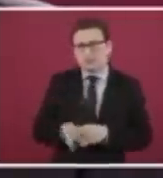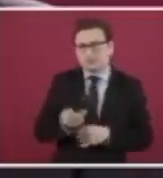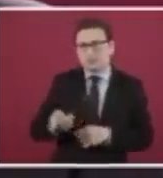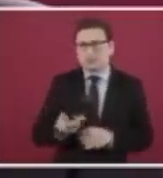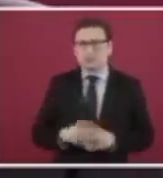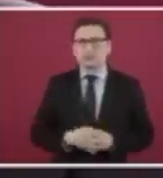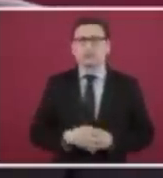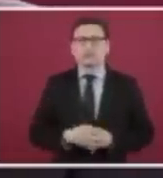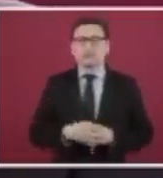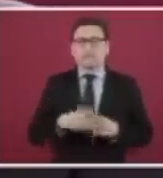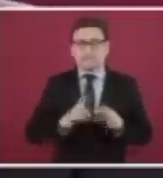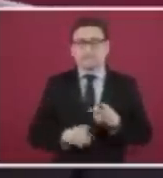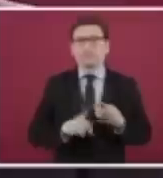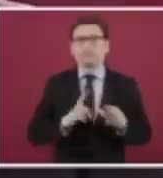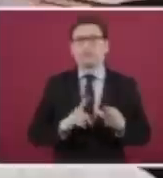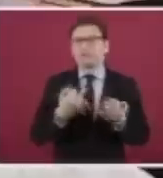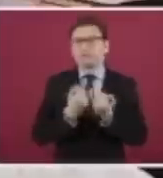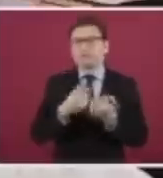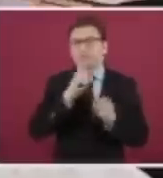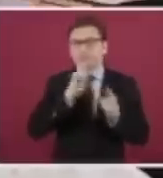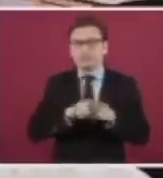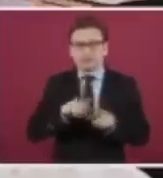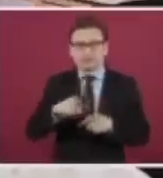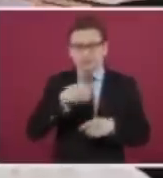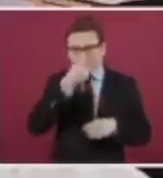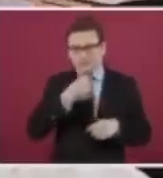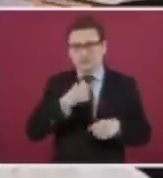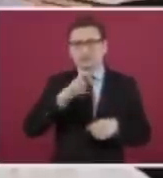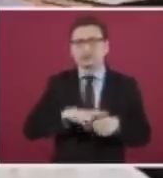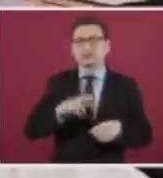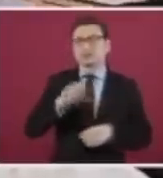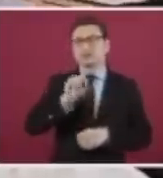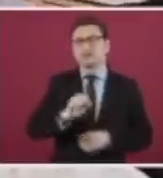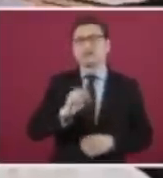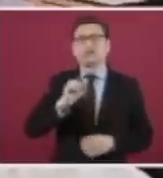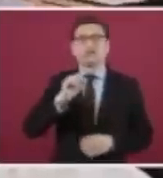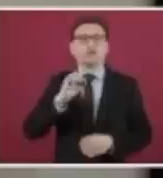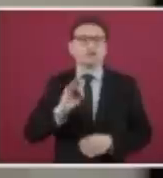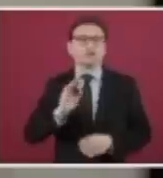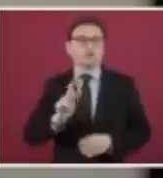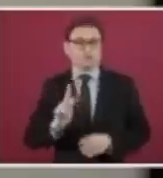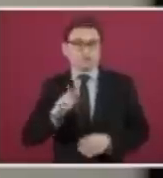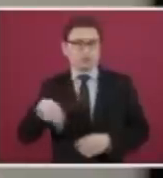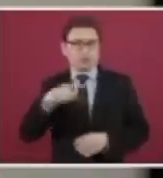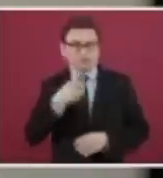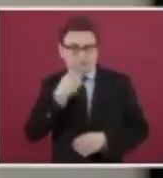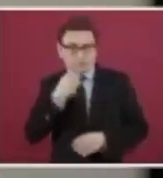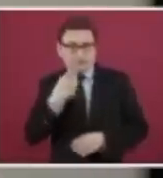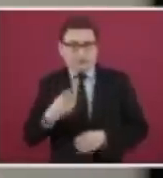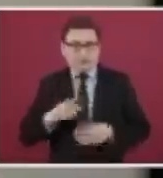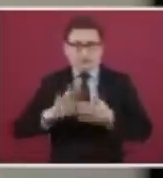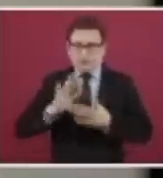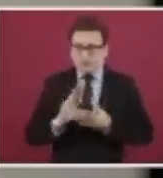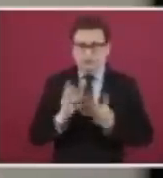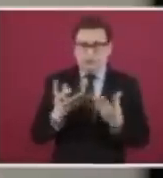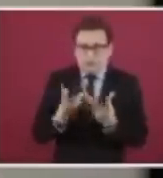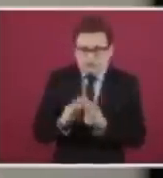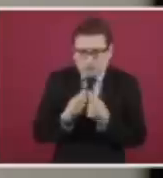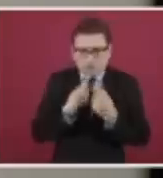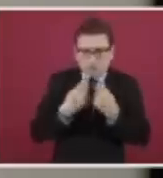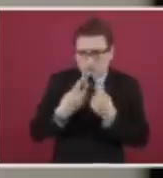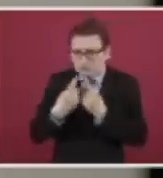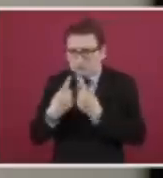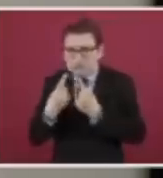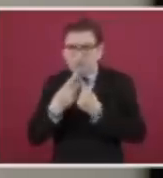caso? Y por, ya que también la Secretaría de la Función Pública les había prometido mesas de trabajo y audiencias para platicar